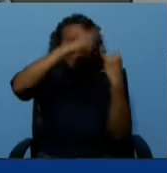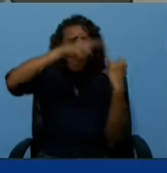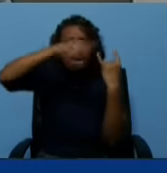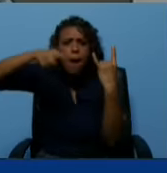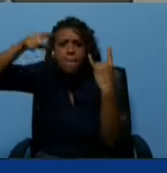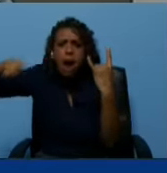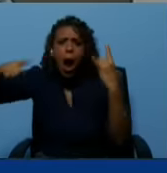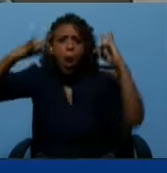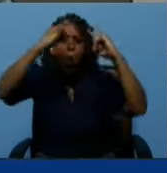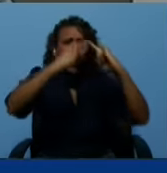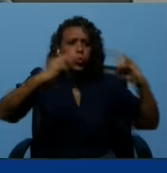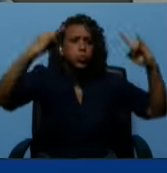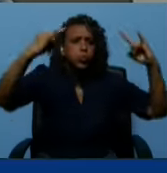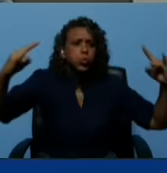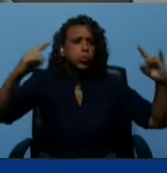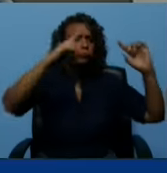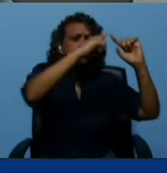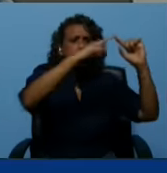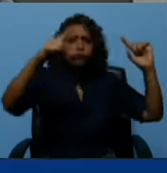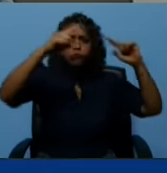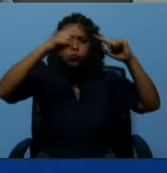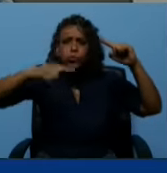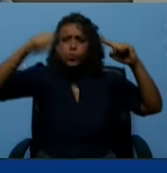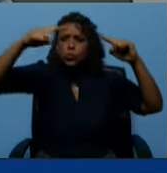para restablecer la normalidad